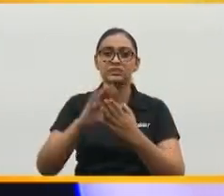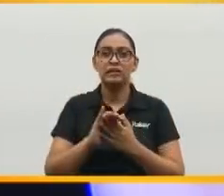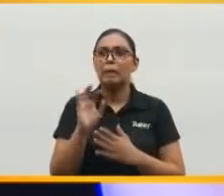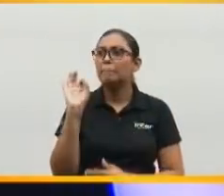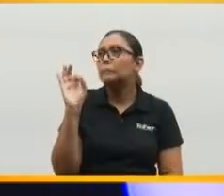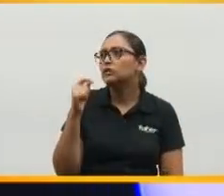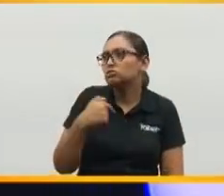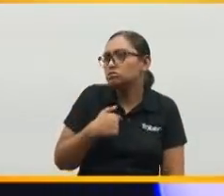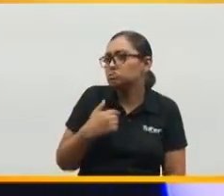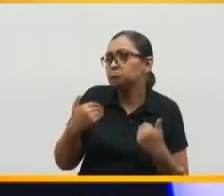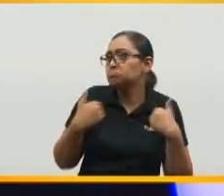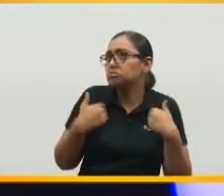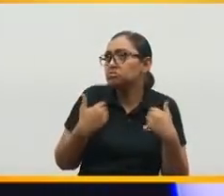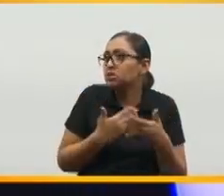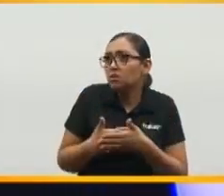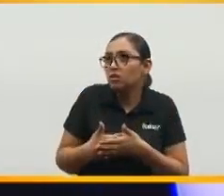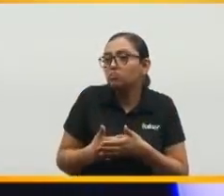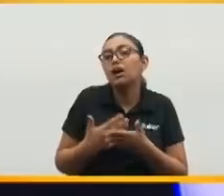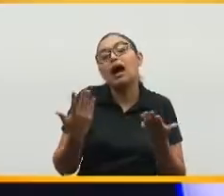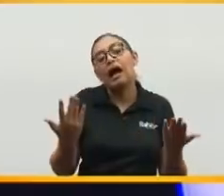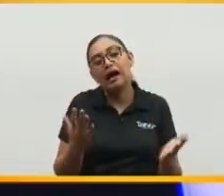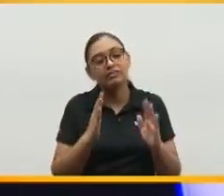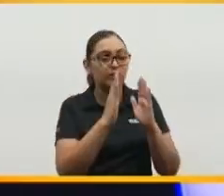hijos. Pues ore por los de los demás.